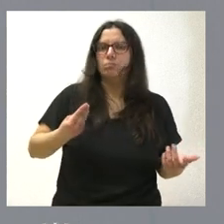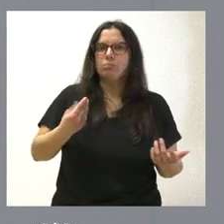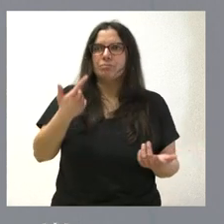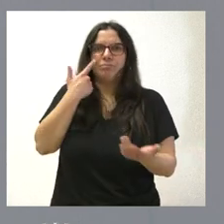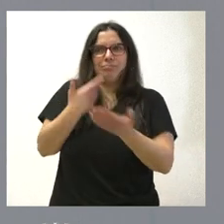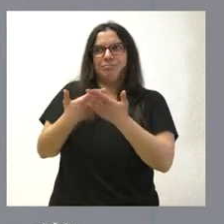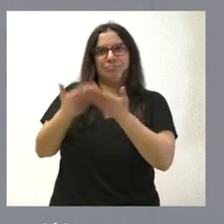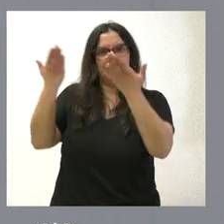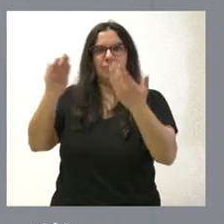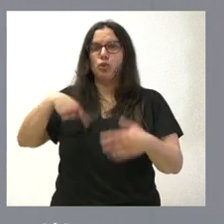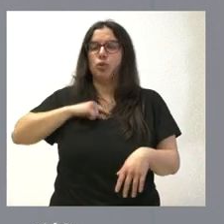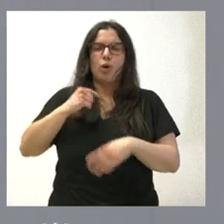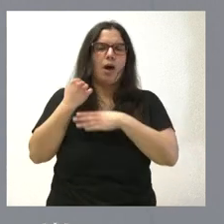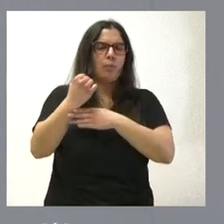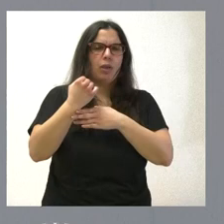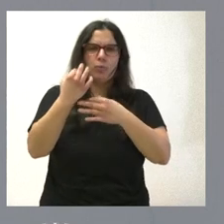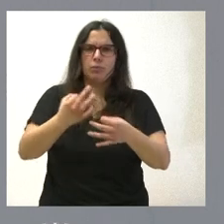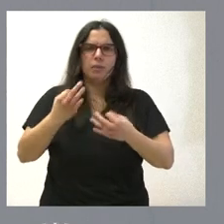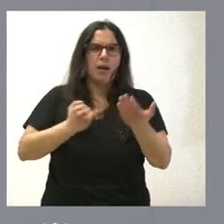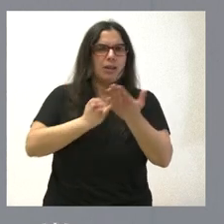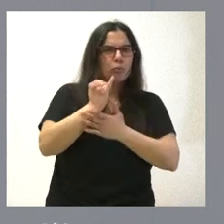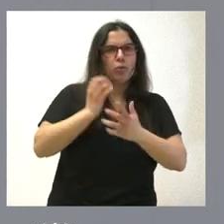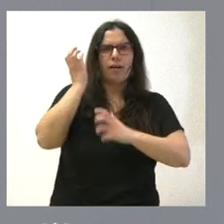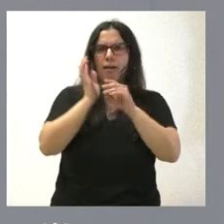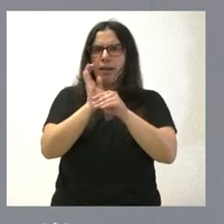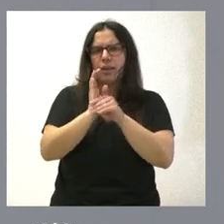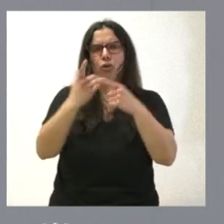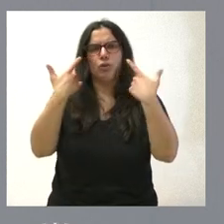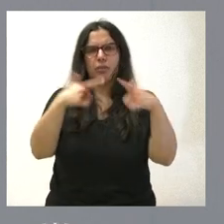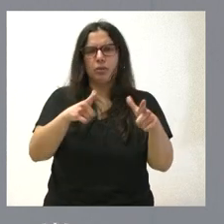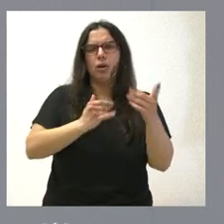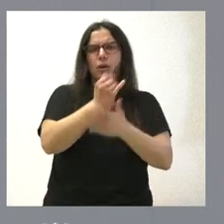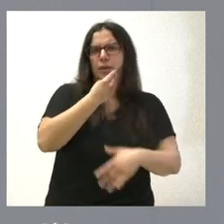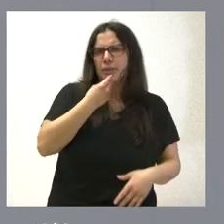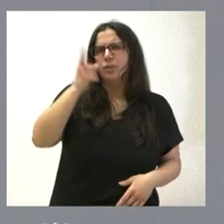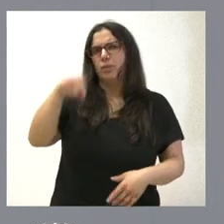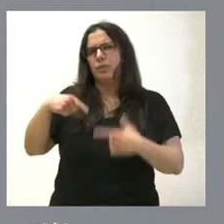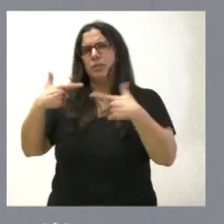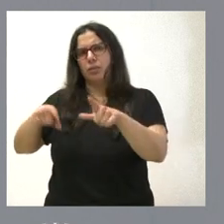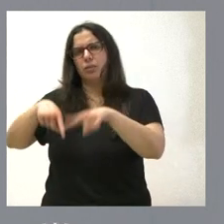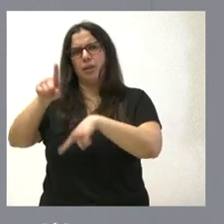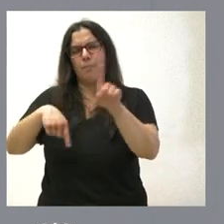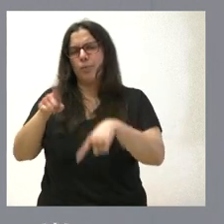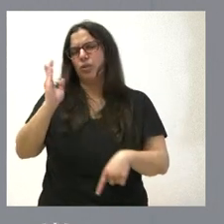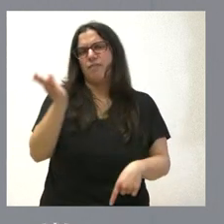respaldamos absolutamente a los agricultores y ganaderos al sector agroalimentario y al sector del transporte que son los más afectados pero no son los